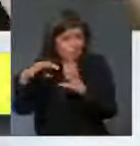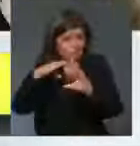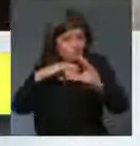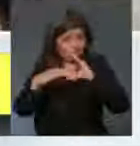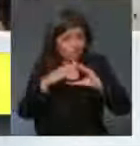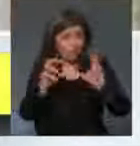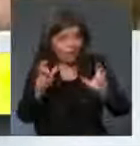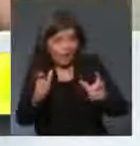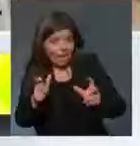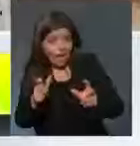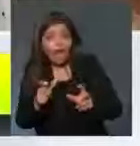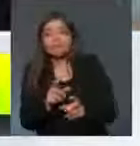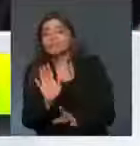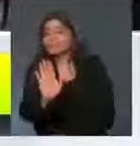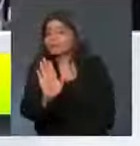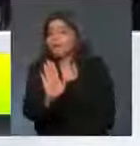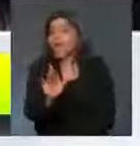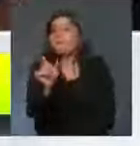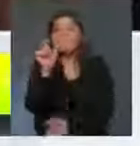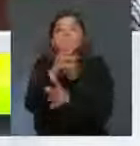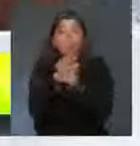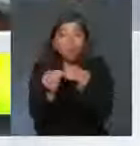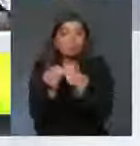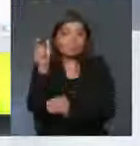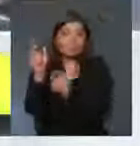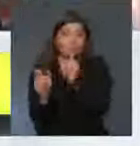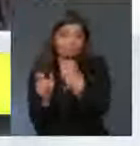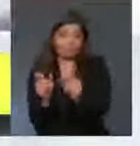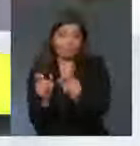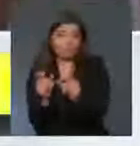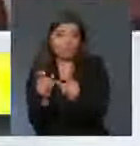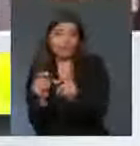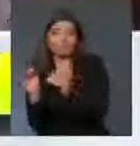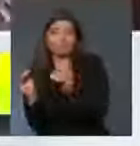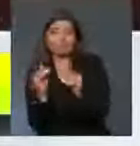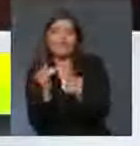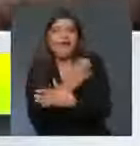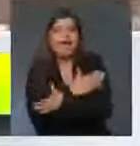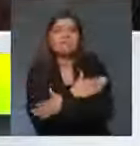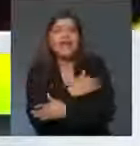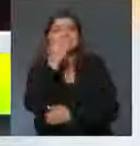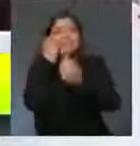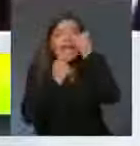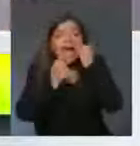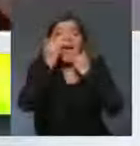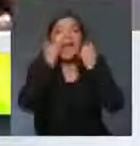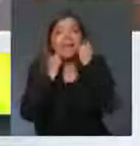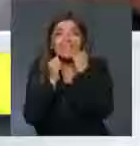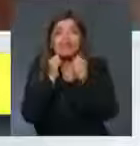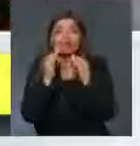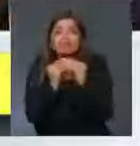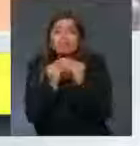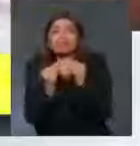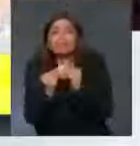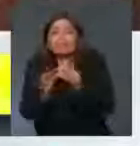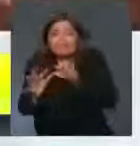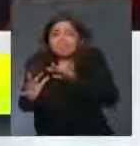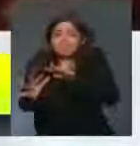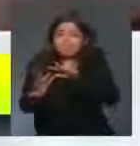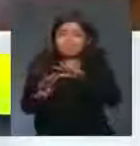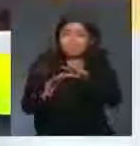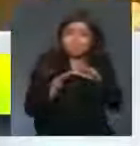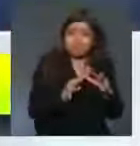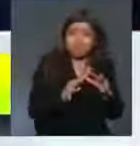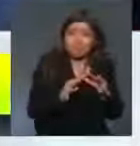hay muchos adherentes también de Daniel Jadue y que se están peleando para abrazarlo, para saludarlo. Eso podría haber entorpecido un poco la organización de un punto de